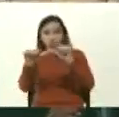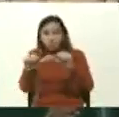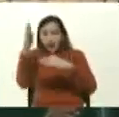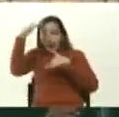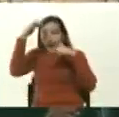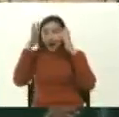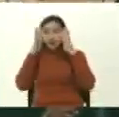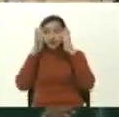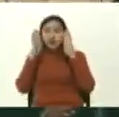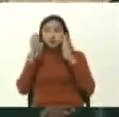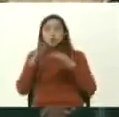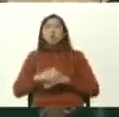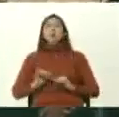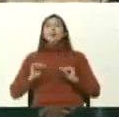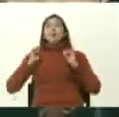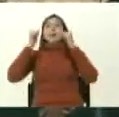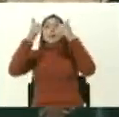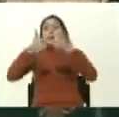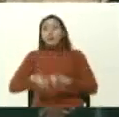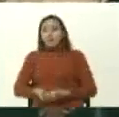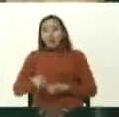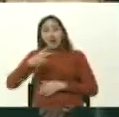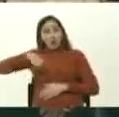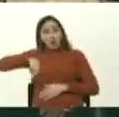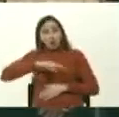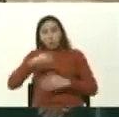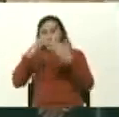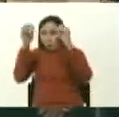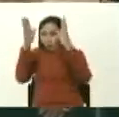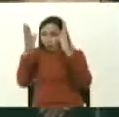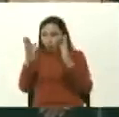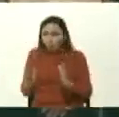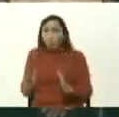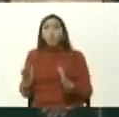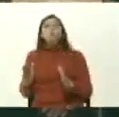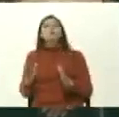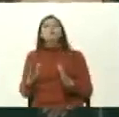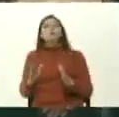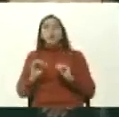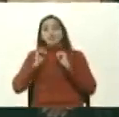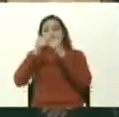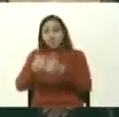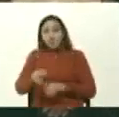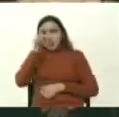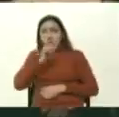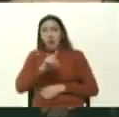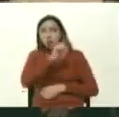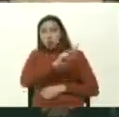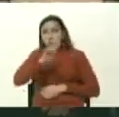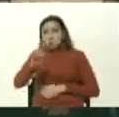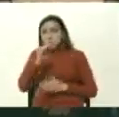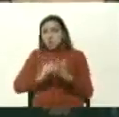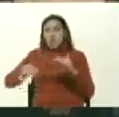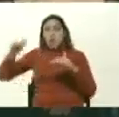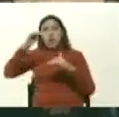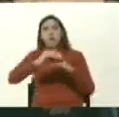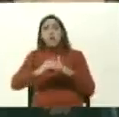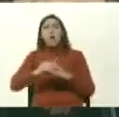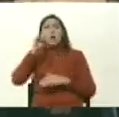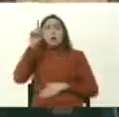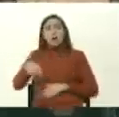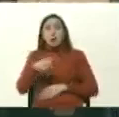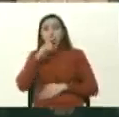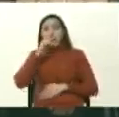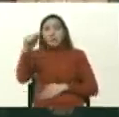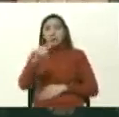que va a iniciar a vacunar a nuestros jóvenes desde la edad de 12 años, como usted ha anunciado y ha anunciado nuestro presidente.